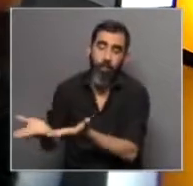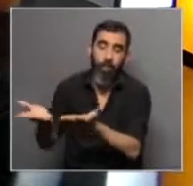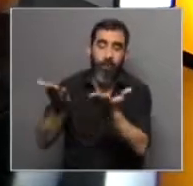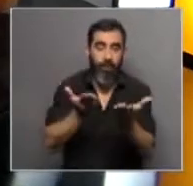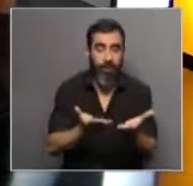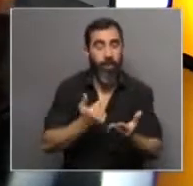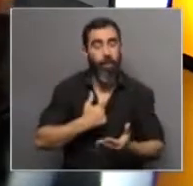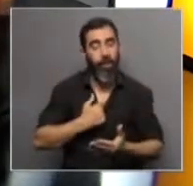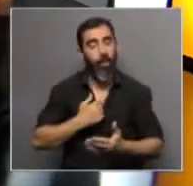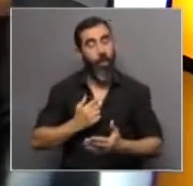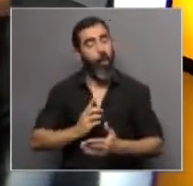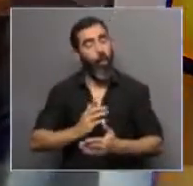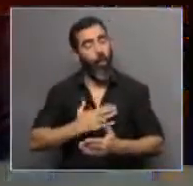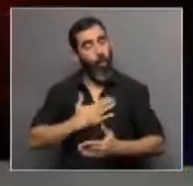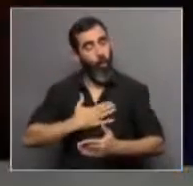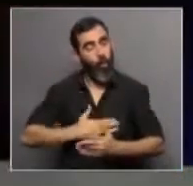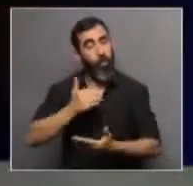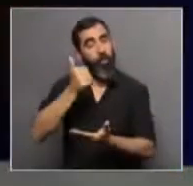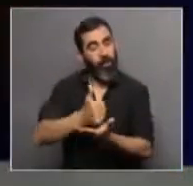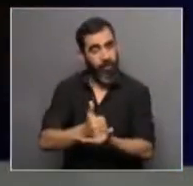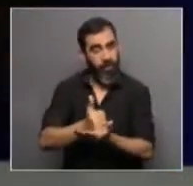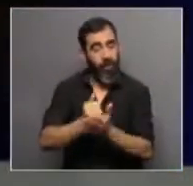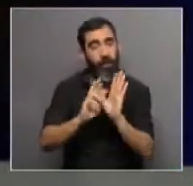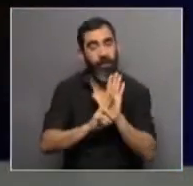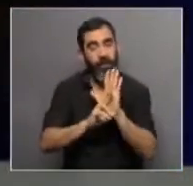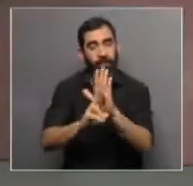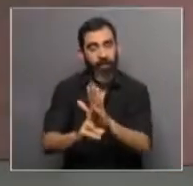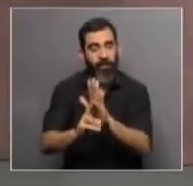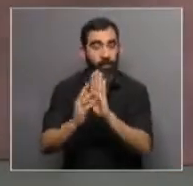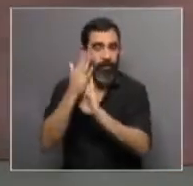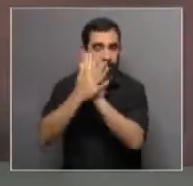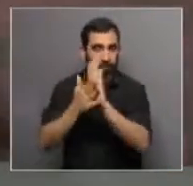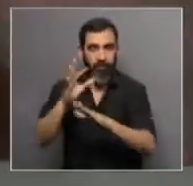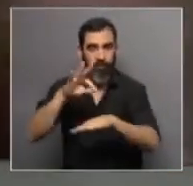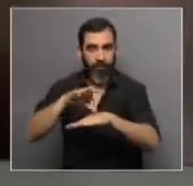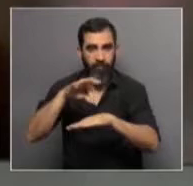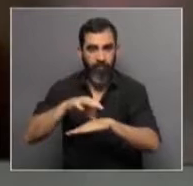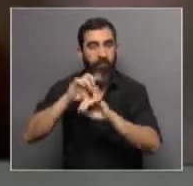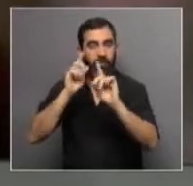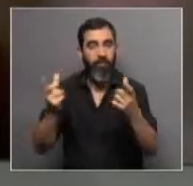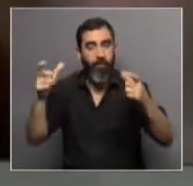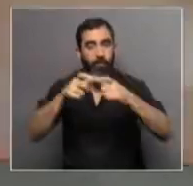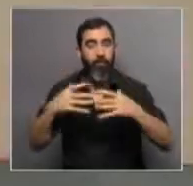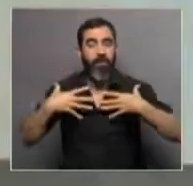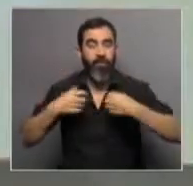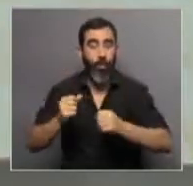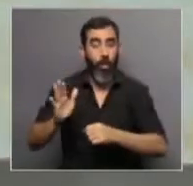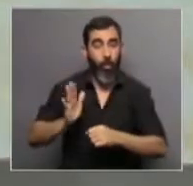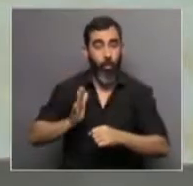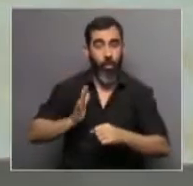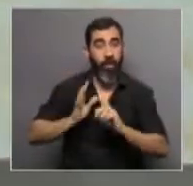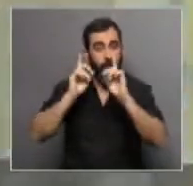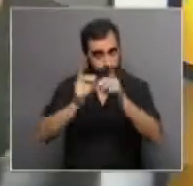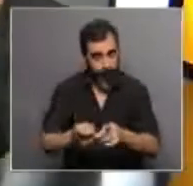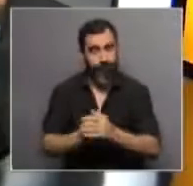Para mí es un honor estar acá en nombre de la Academia Nacional de Medicina y de la Comisión de Salud de la Mujer de la